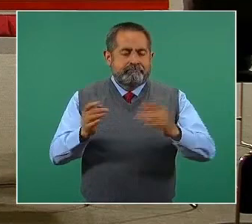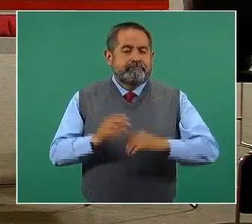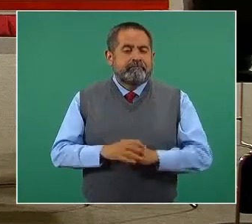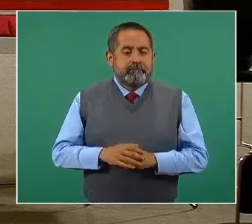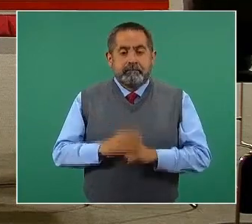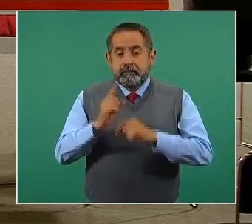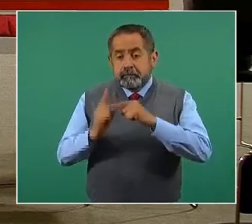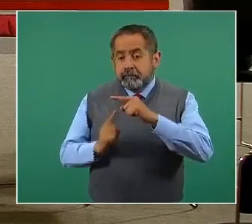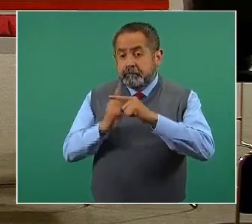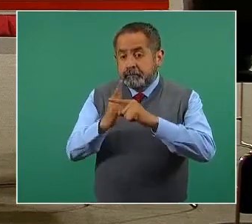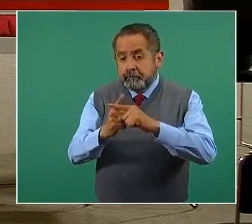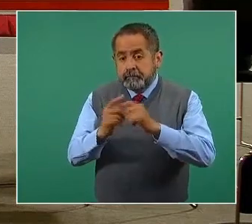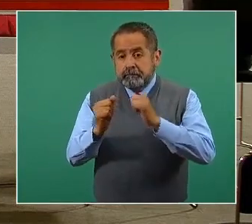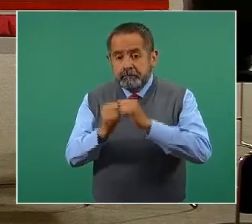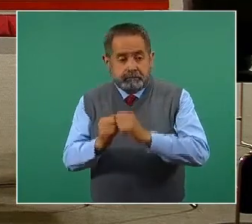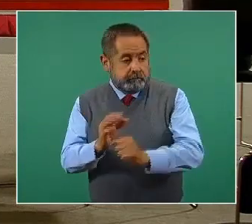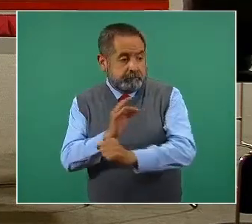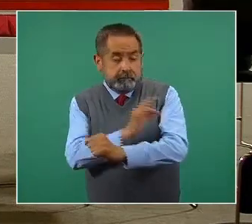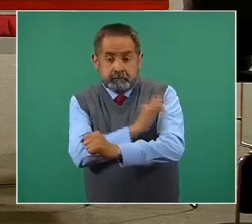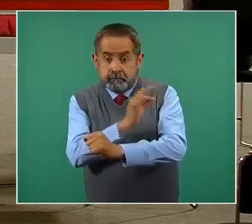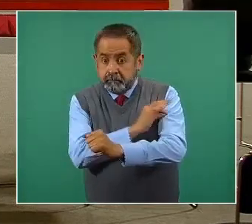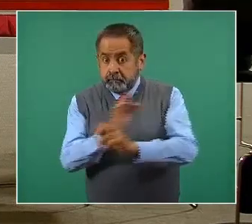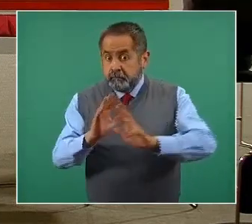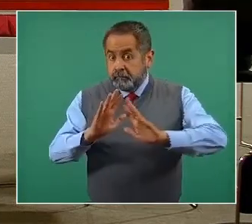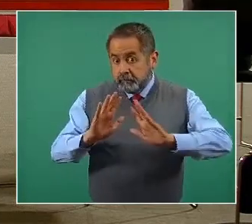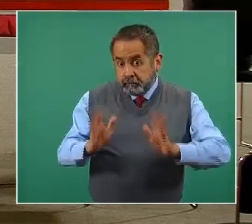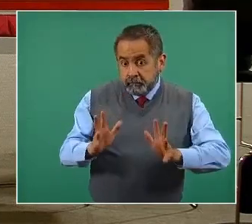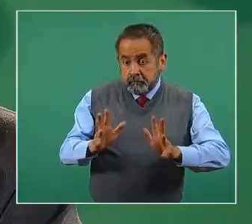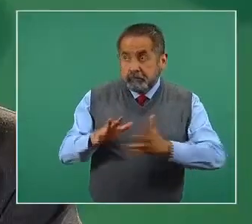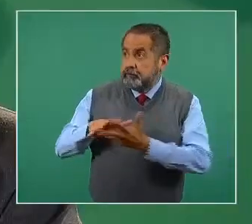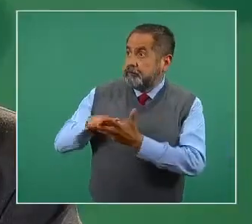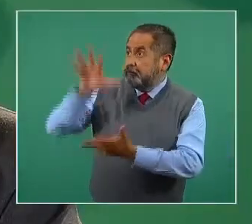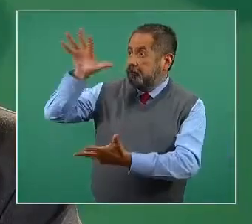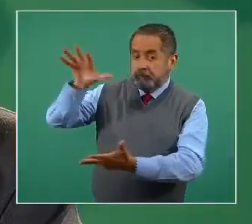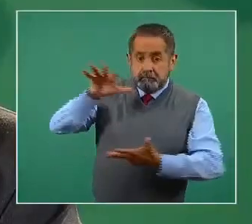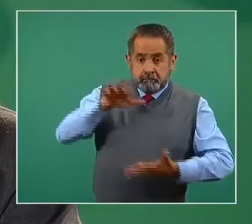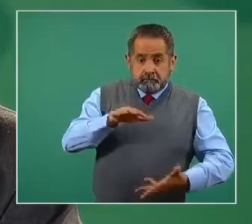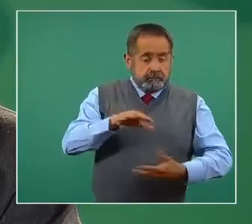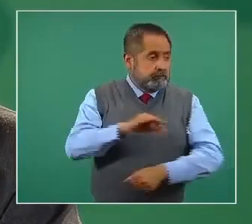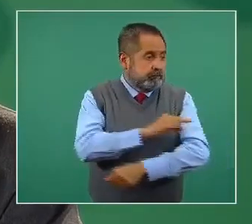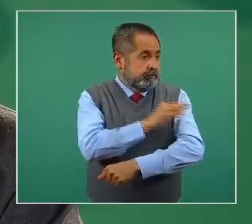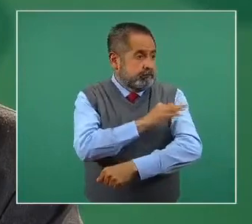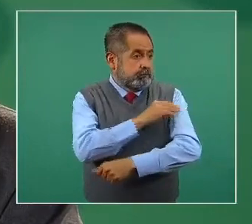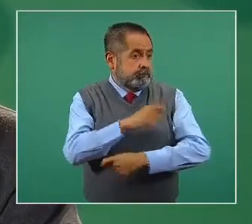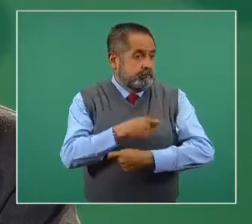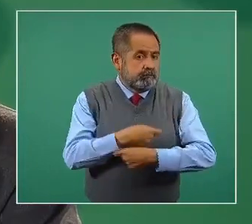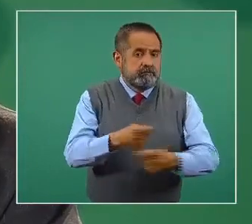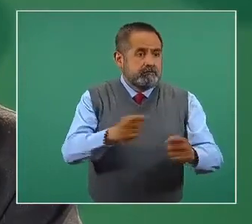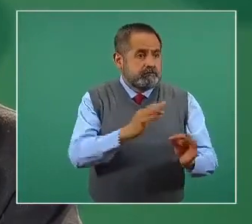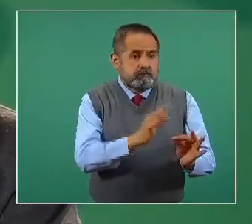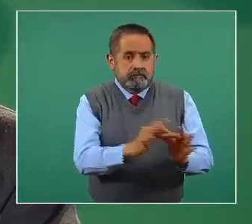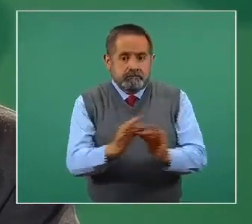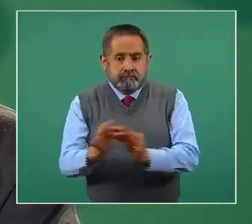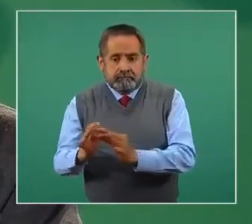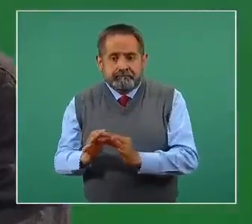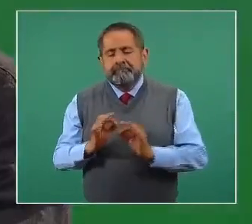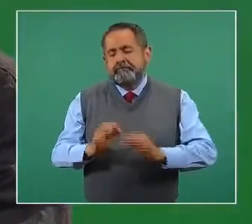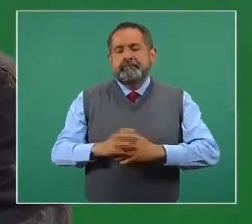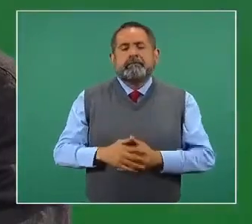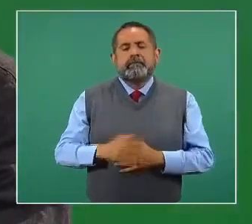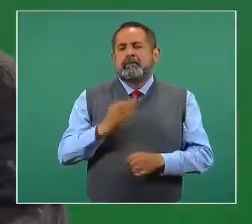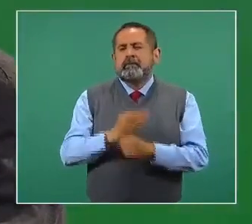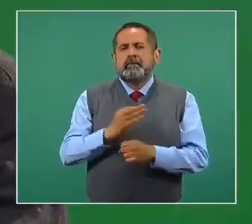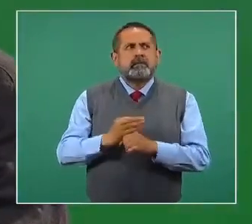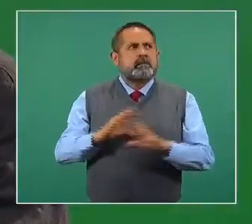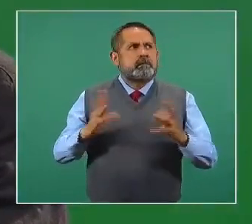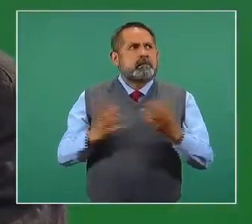más la vacunación cuando vayamos teniendo una mayor cantidad de dosis aplicadas. En este momento tenemos ya